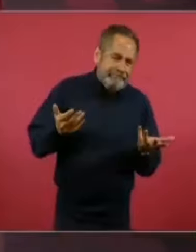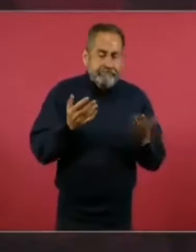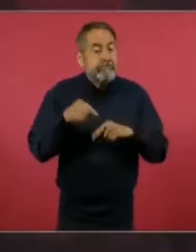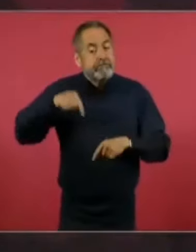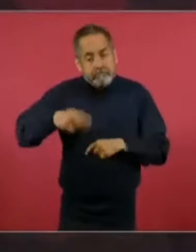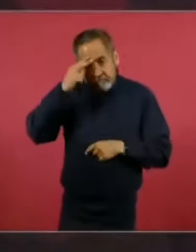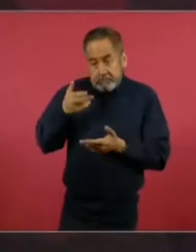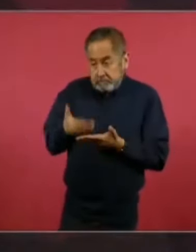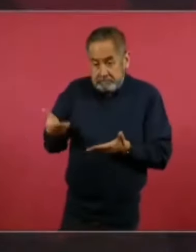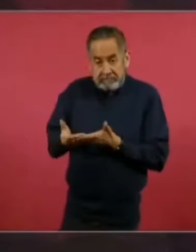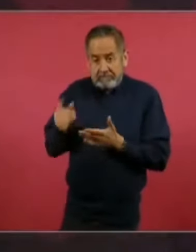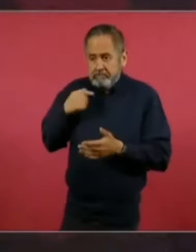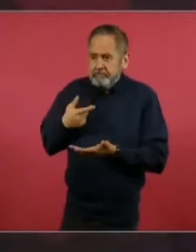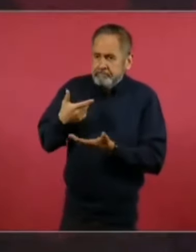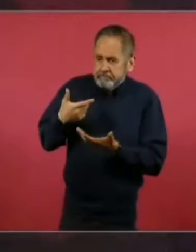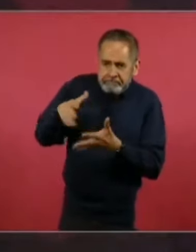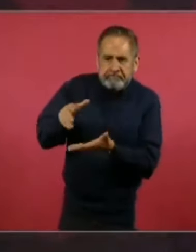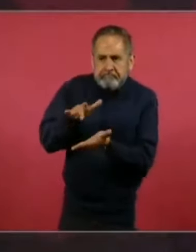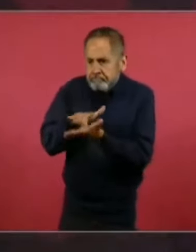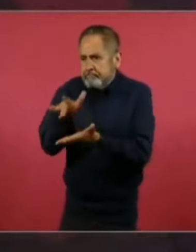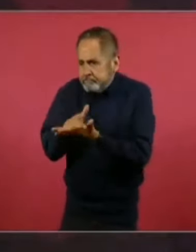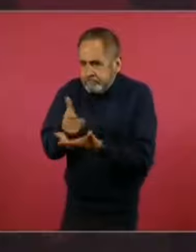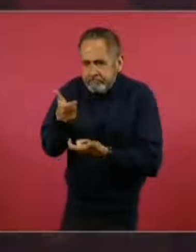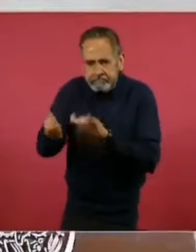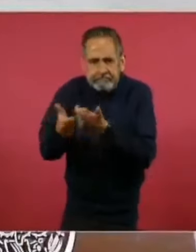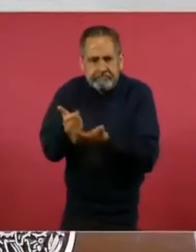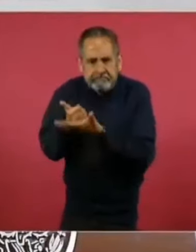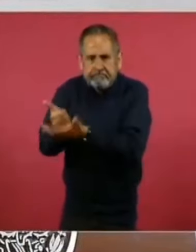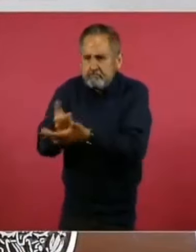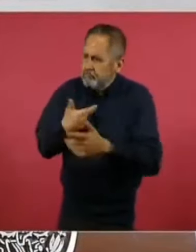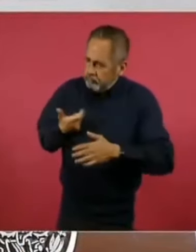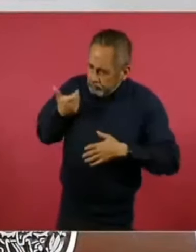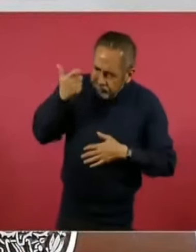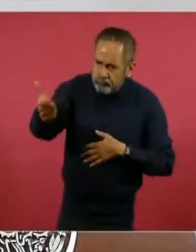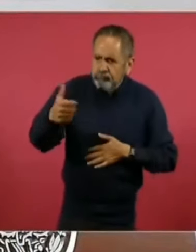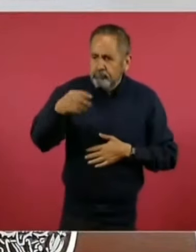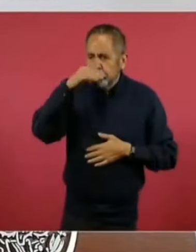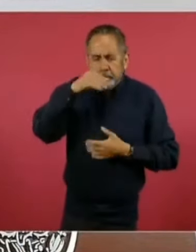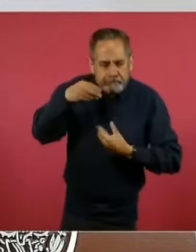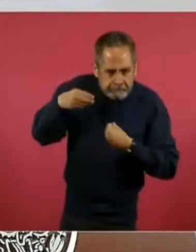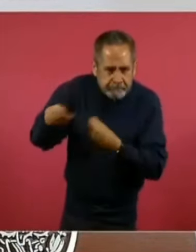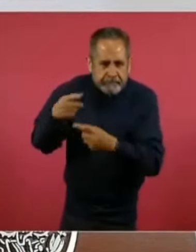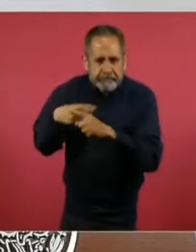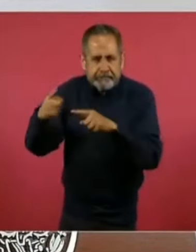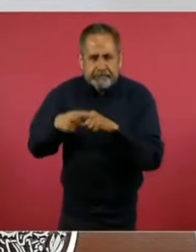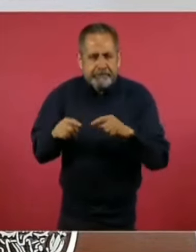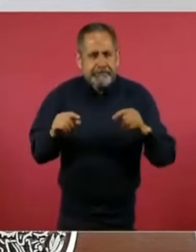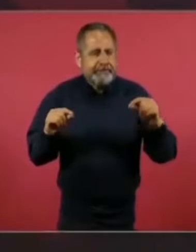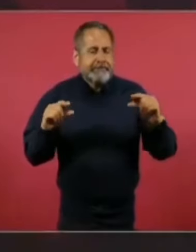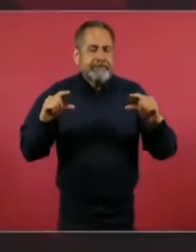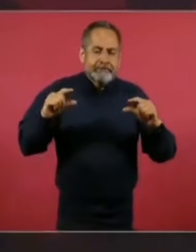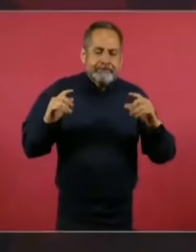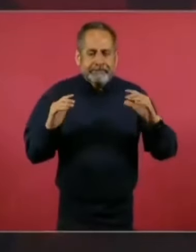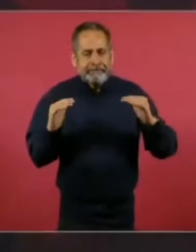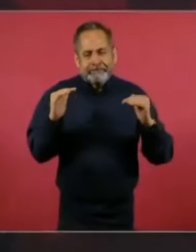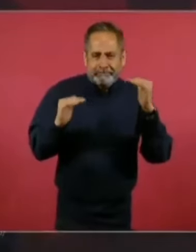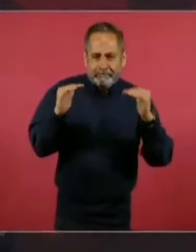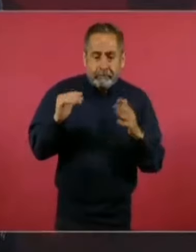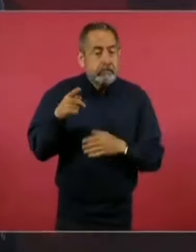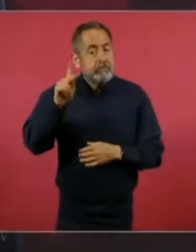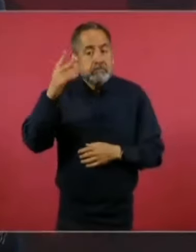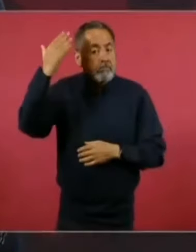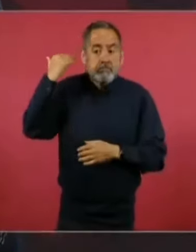manera gratuita los fertilizantes a pequeños productores, pero en general no había apoyo,